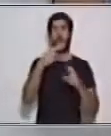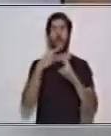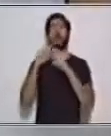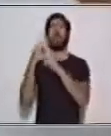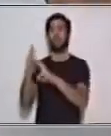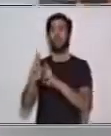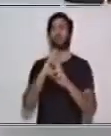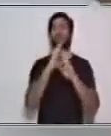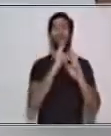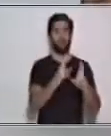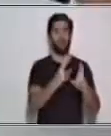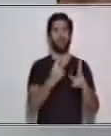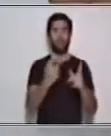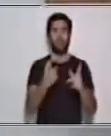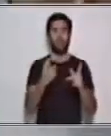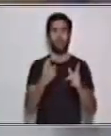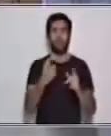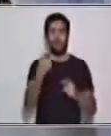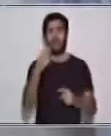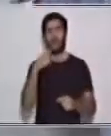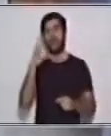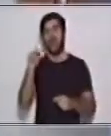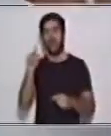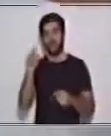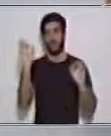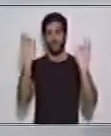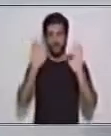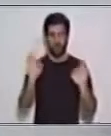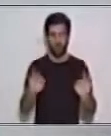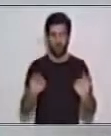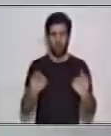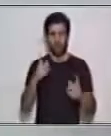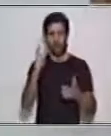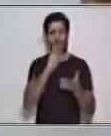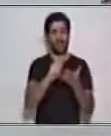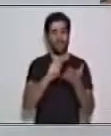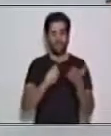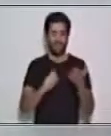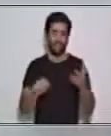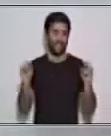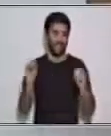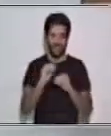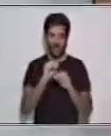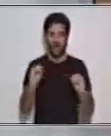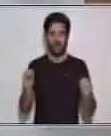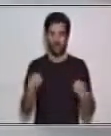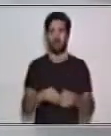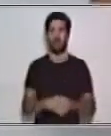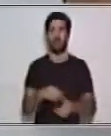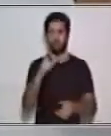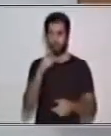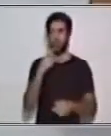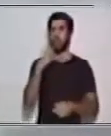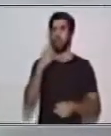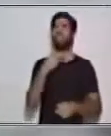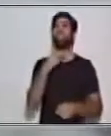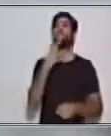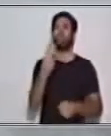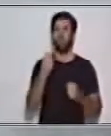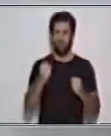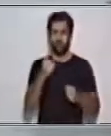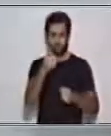en casa de forma verbal, sin escribir nada. Dilo fuerte en voz